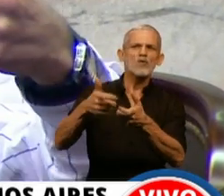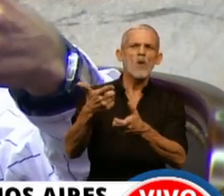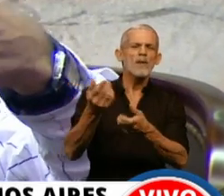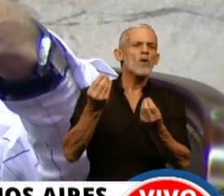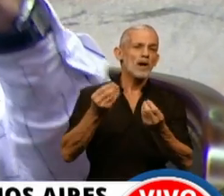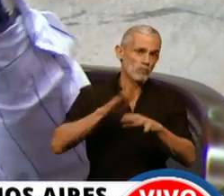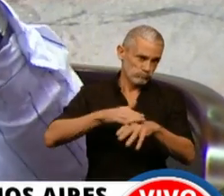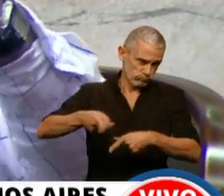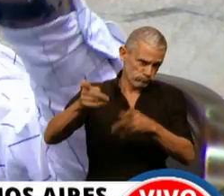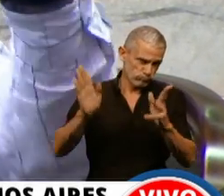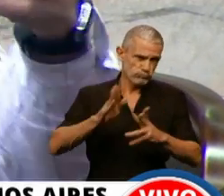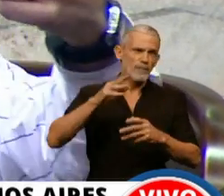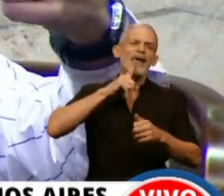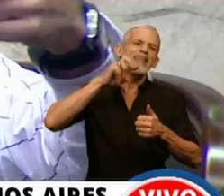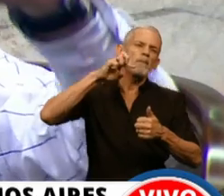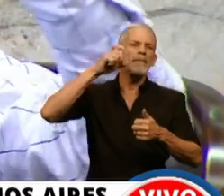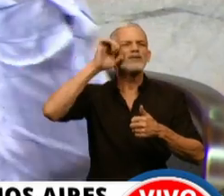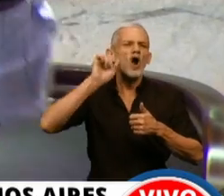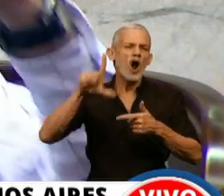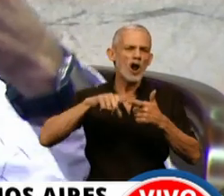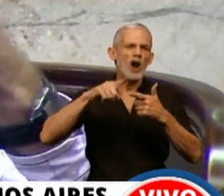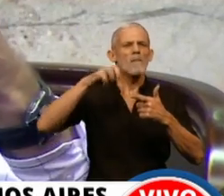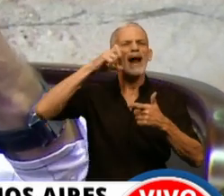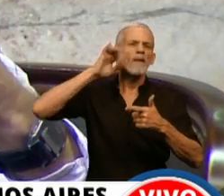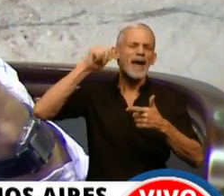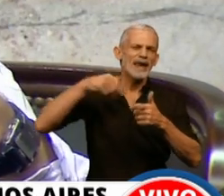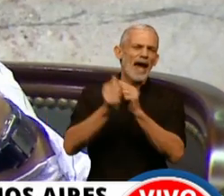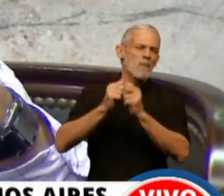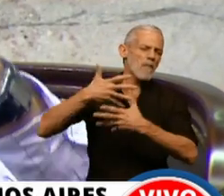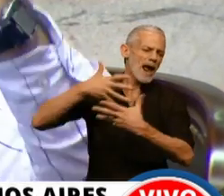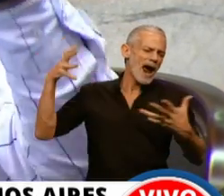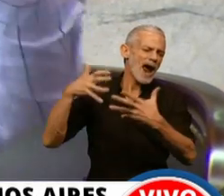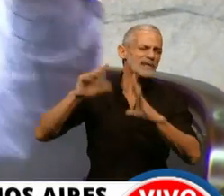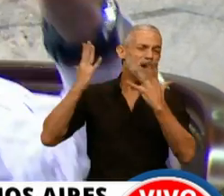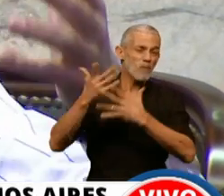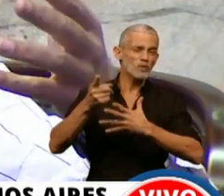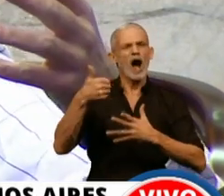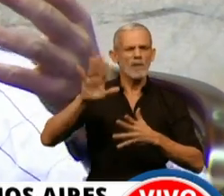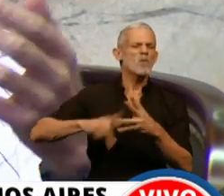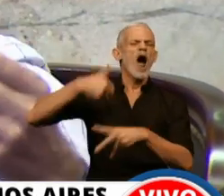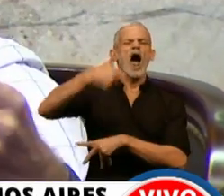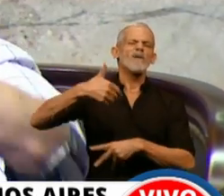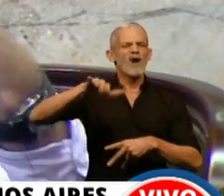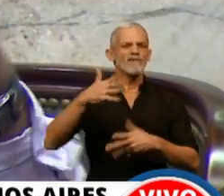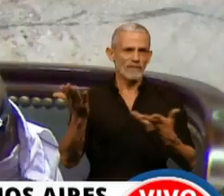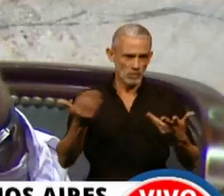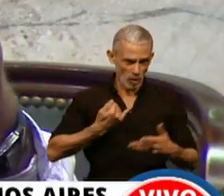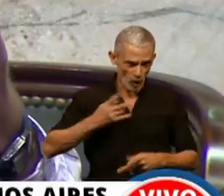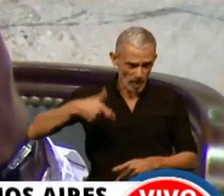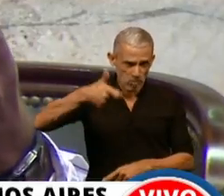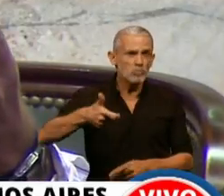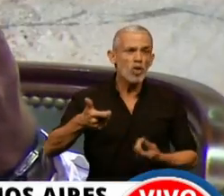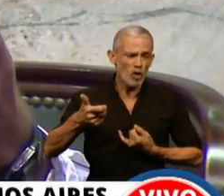en manos de petro la panamericana a las multinacionales a decir que van a invertir dónde está la